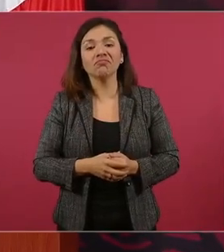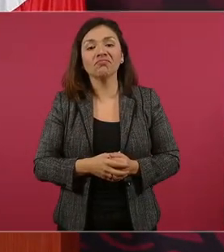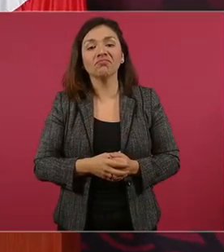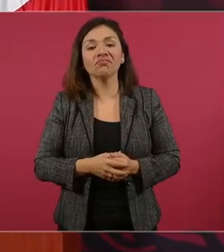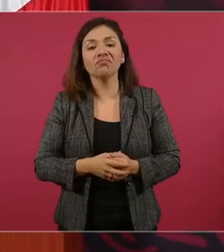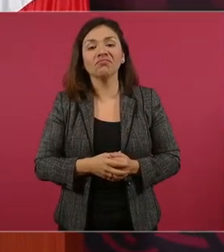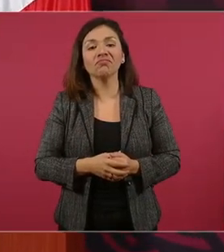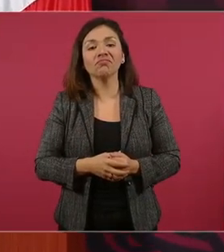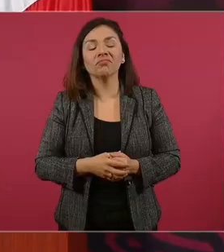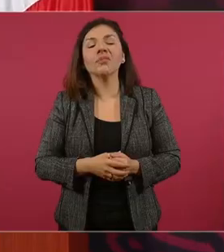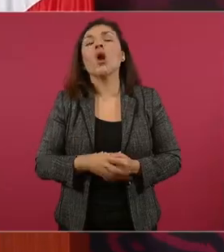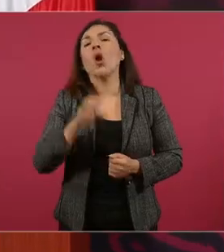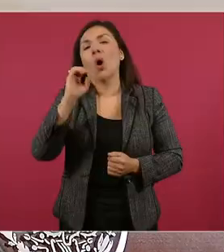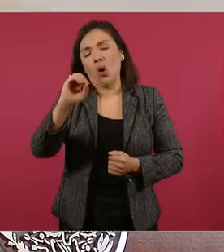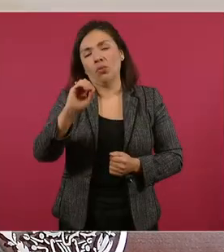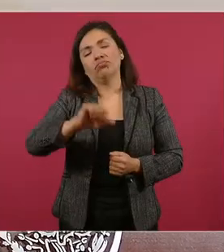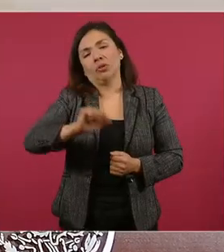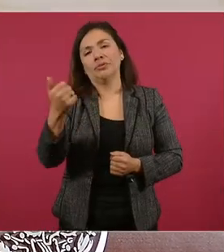Les puedo decir